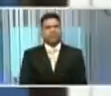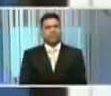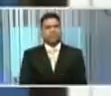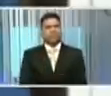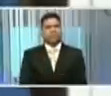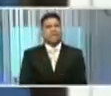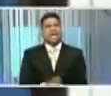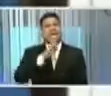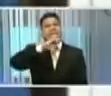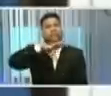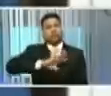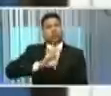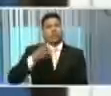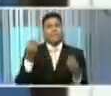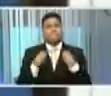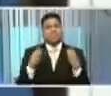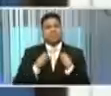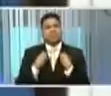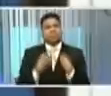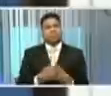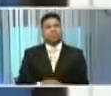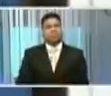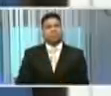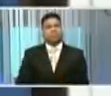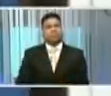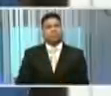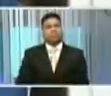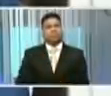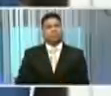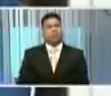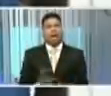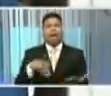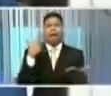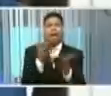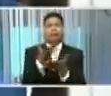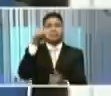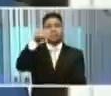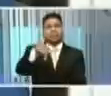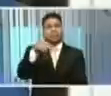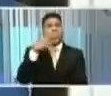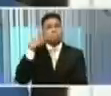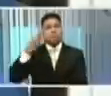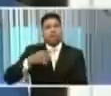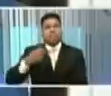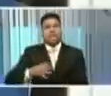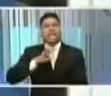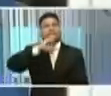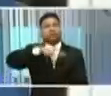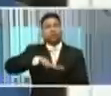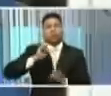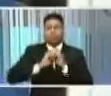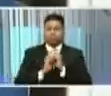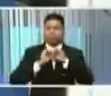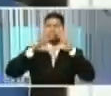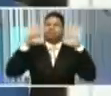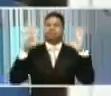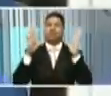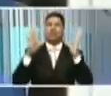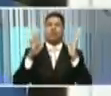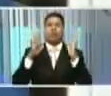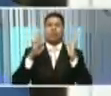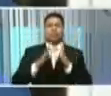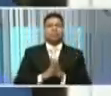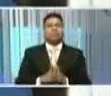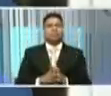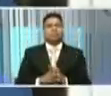la historia que hemos vivido nos ha traído hasta aquí, ¿verdad? Es historia gloriosa que hay que defender y vamos a